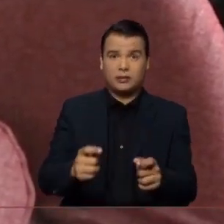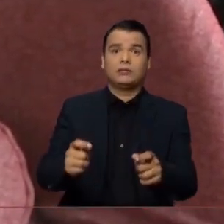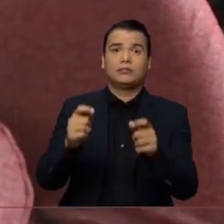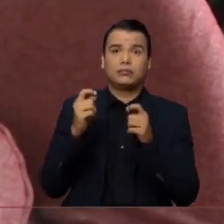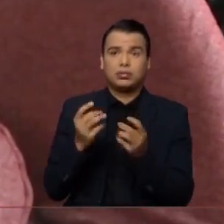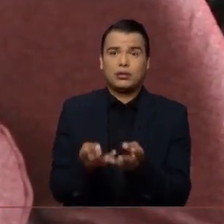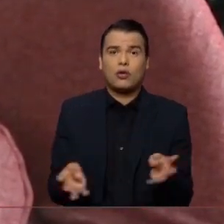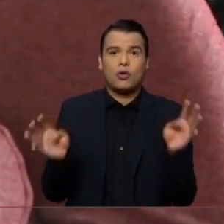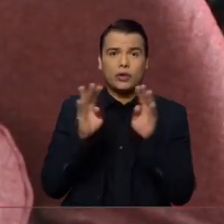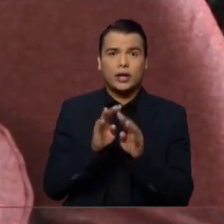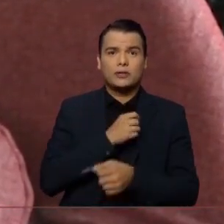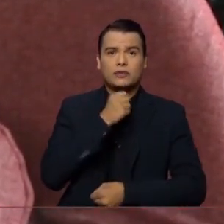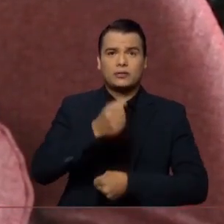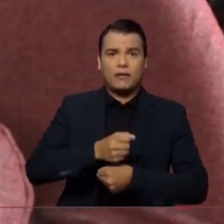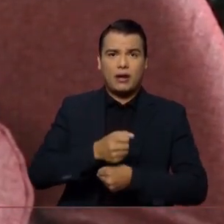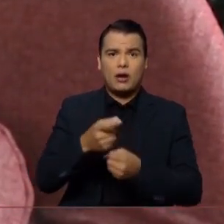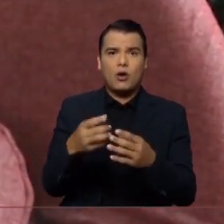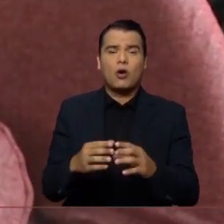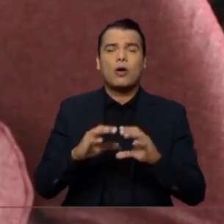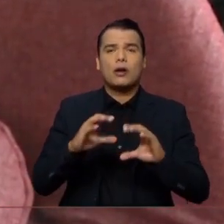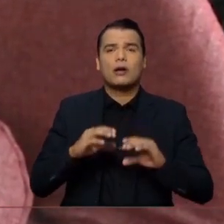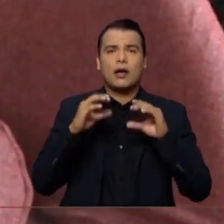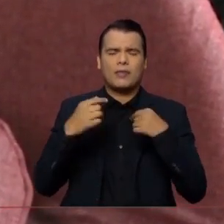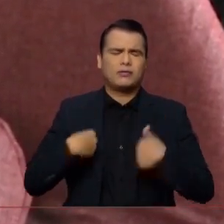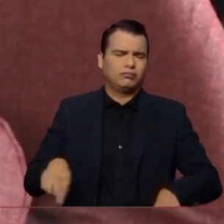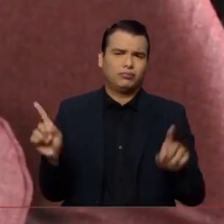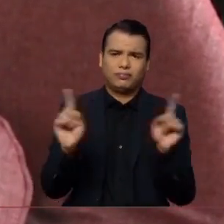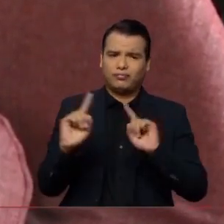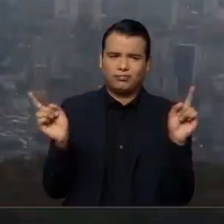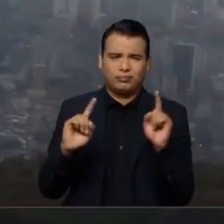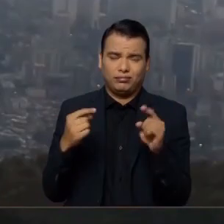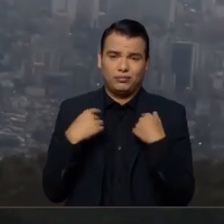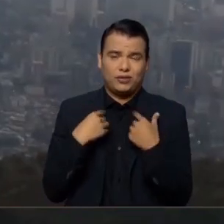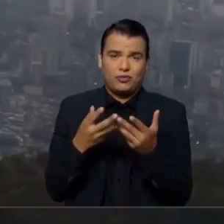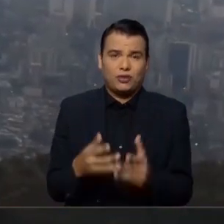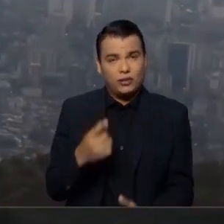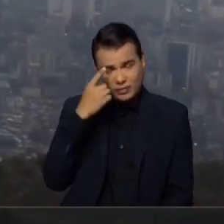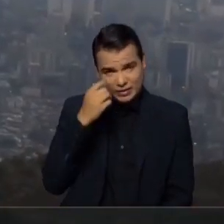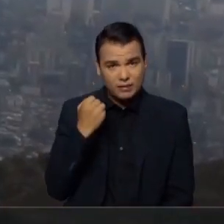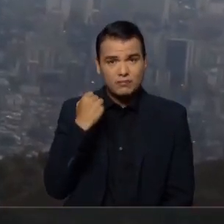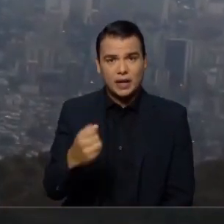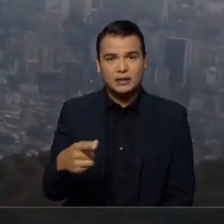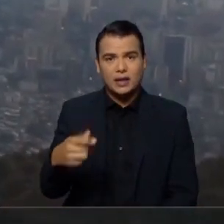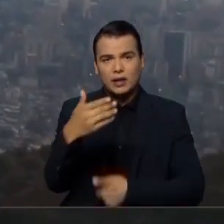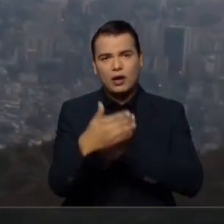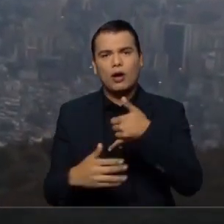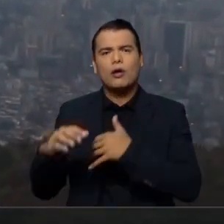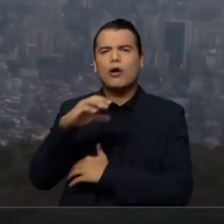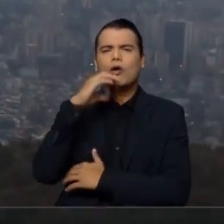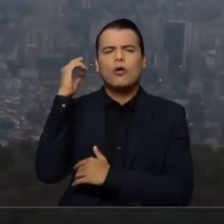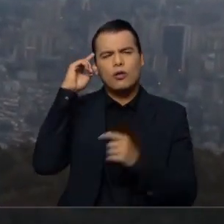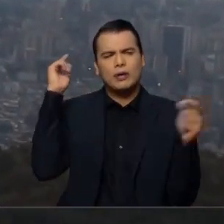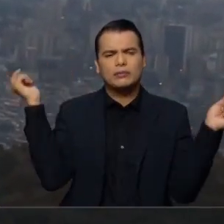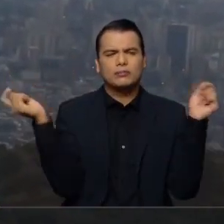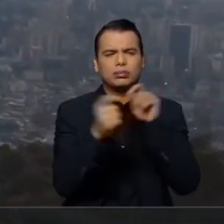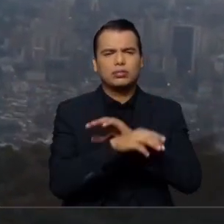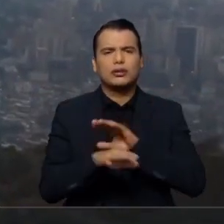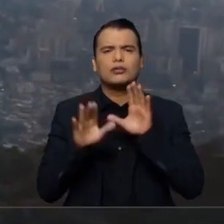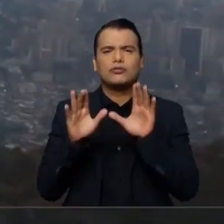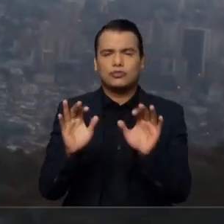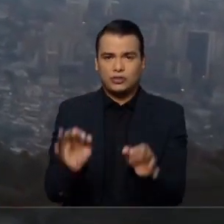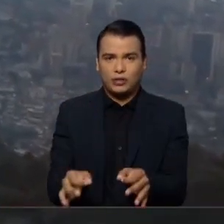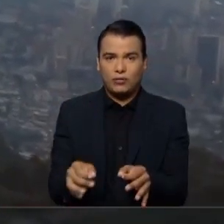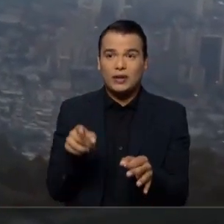tía. No necesitamos eso. Es que el país cambie y que la mesa promueva esos cambios.